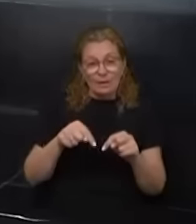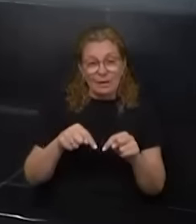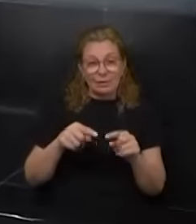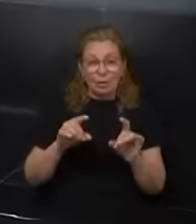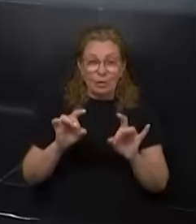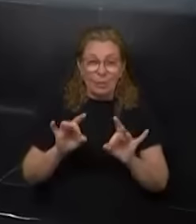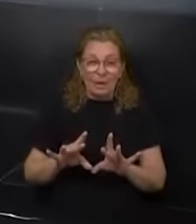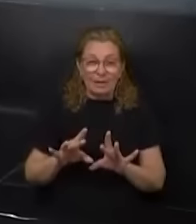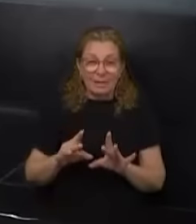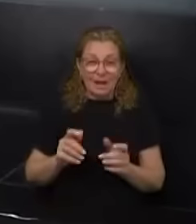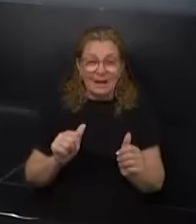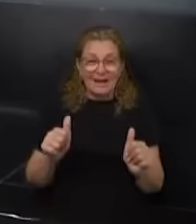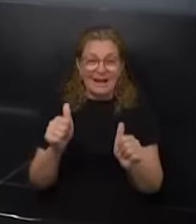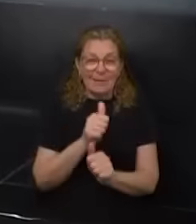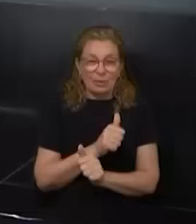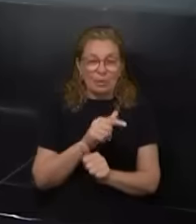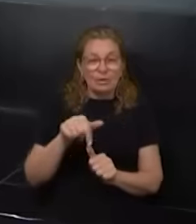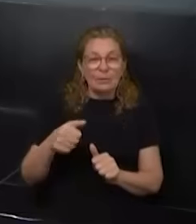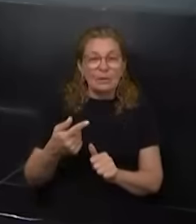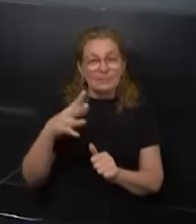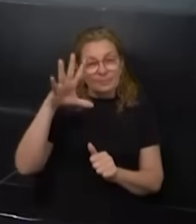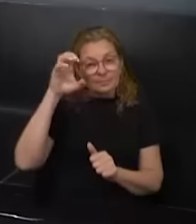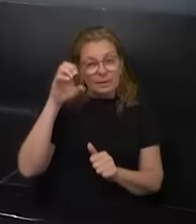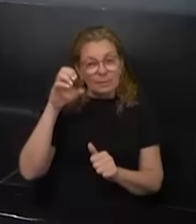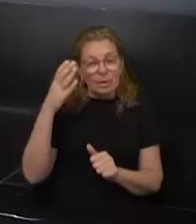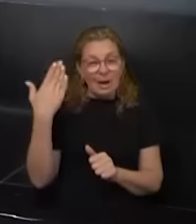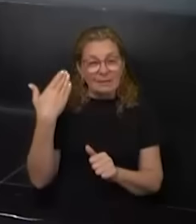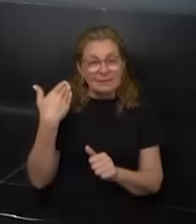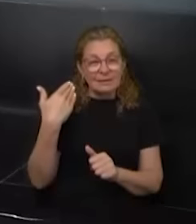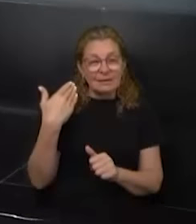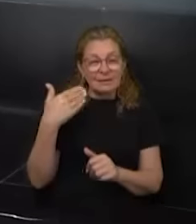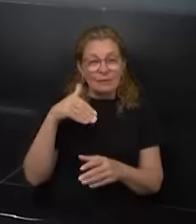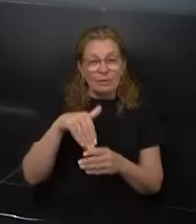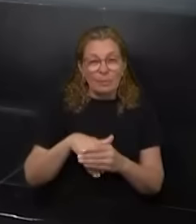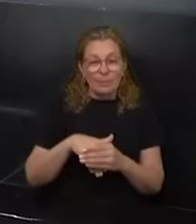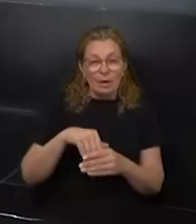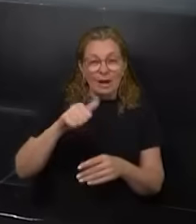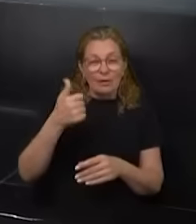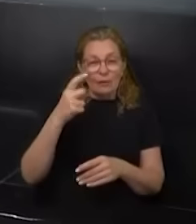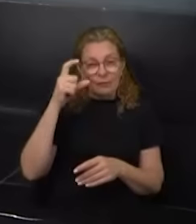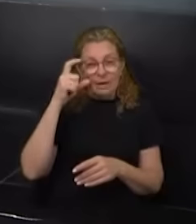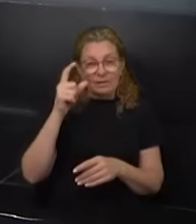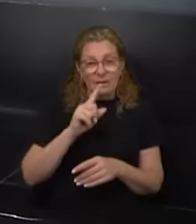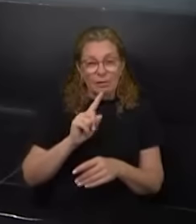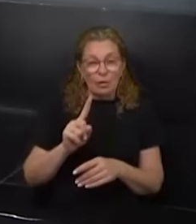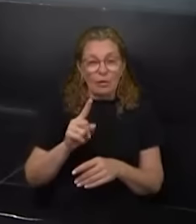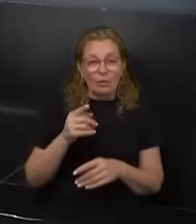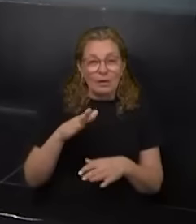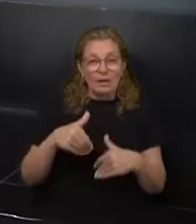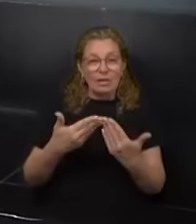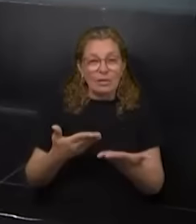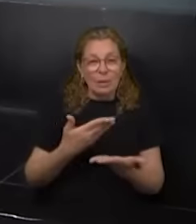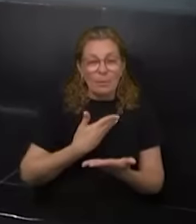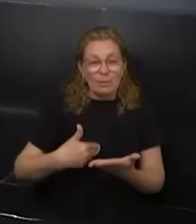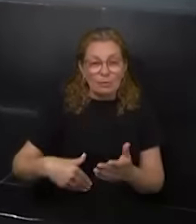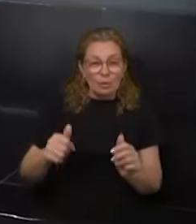normalidad en la transición luego de que recordemos en el anterior periodo electoral cuando ganó biden Trump no le entregó el poder y no